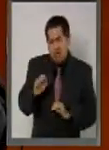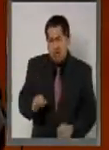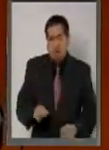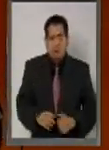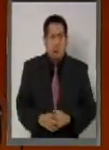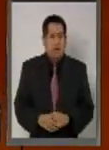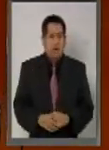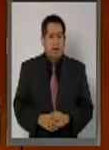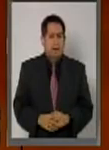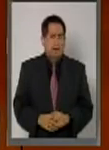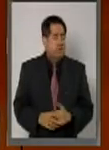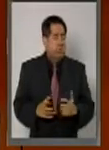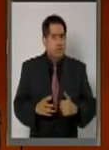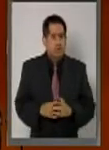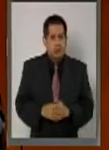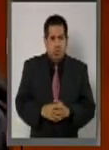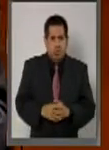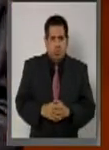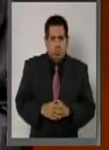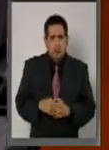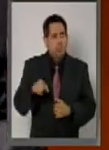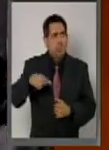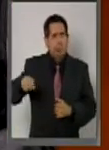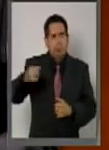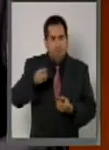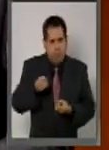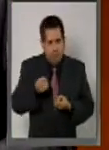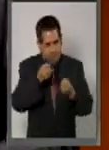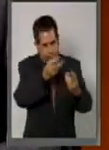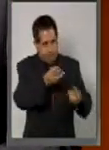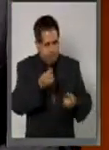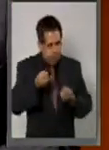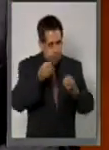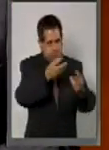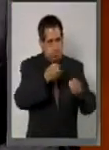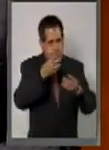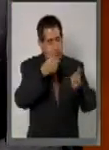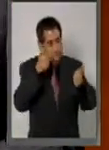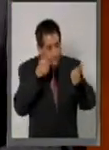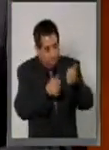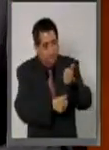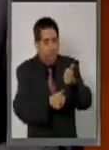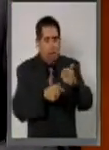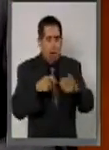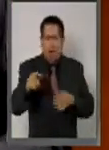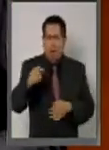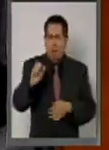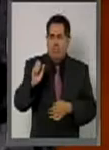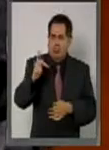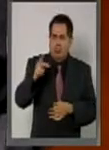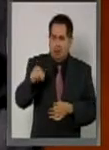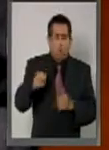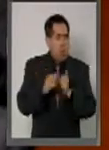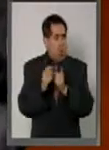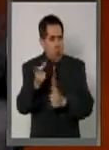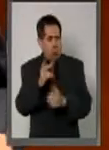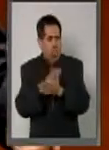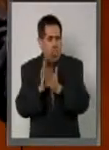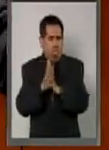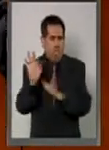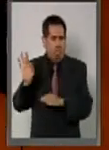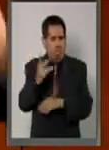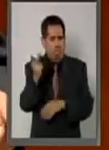entreguismo sin límites de la política exterior de Peña Nieto, instrumentada por usted,